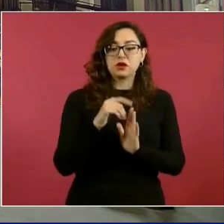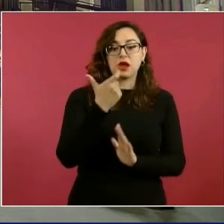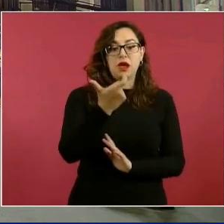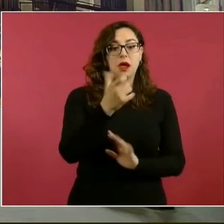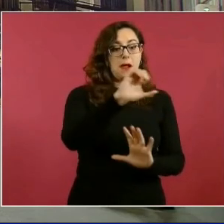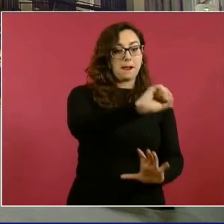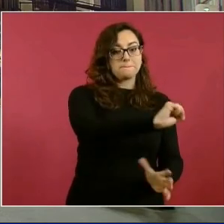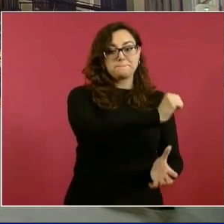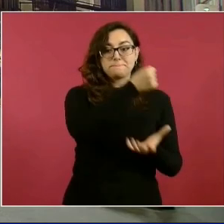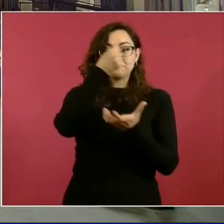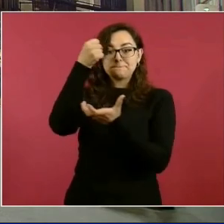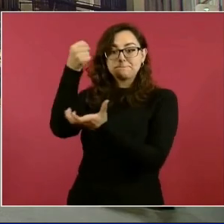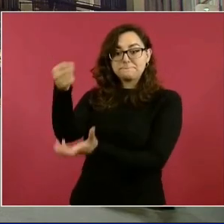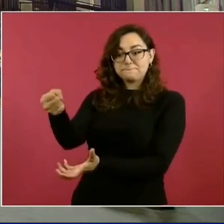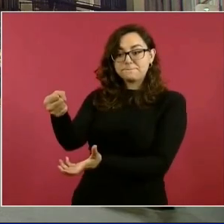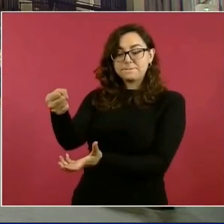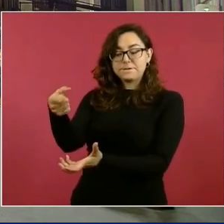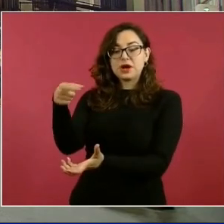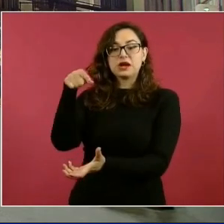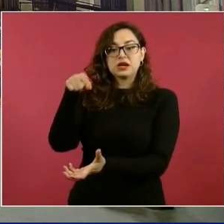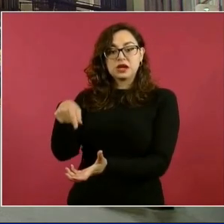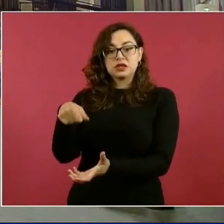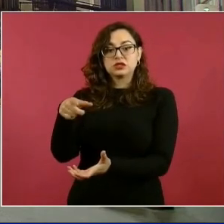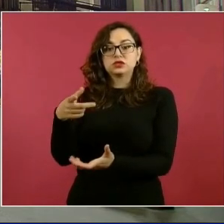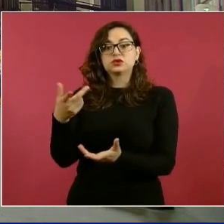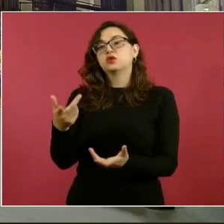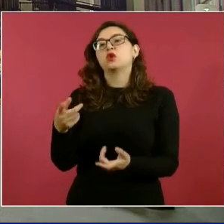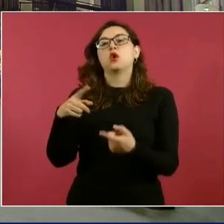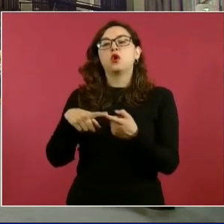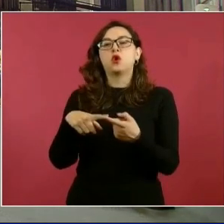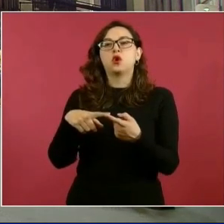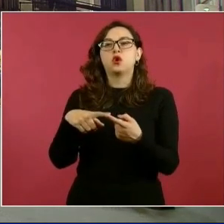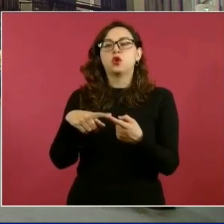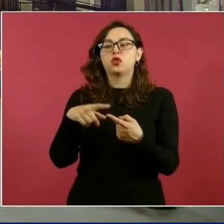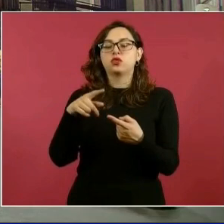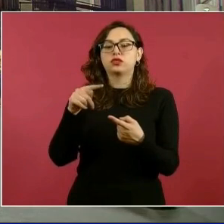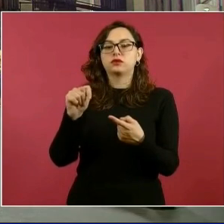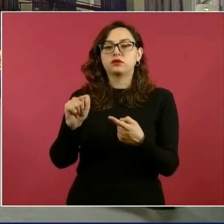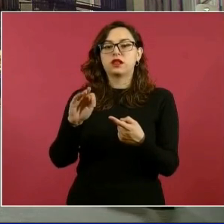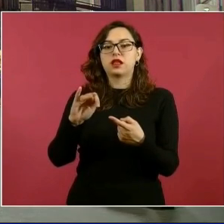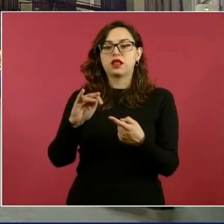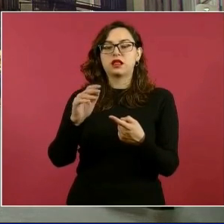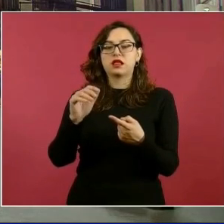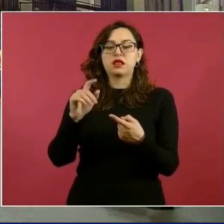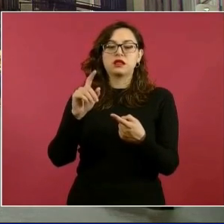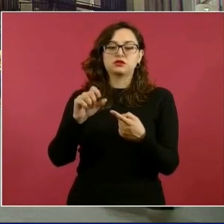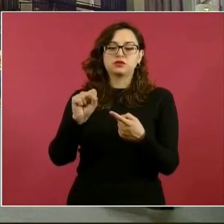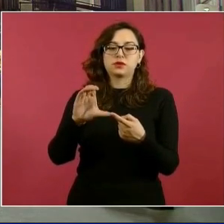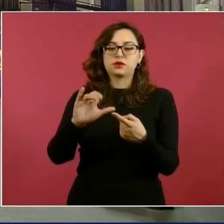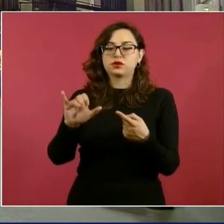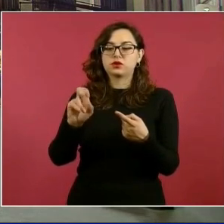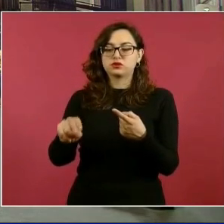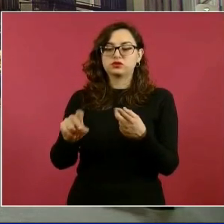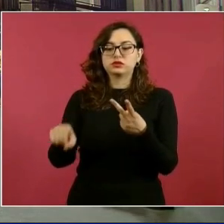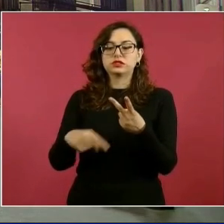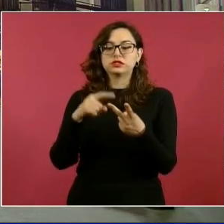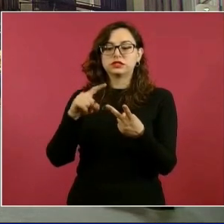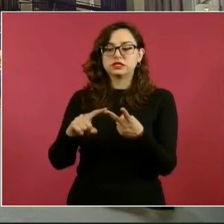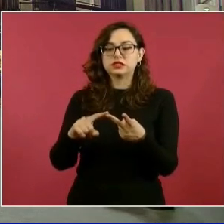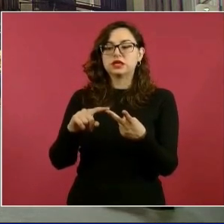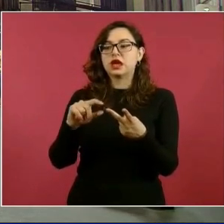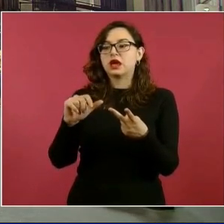nomás comprende el Tribunal Federal, la Suprema Corte, la Judicatura. Ya si nos